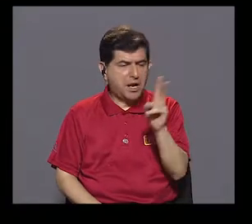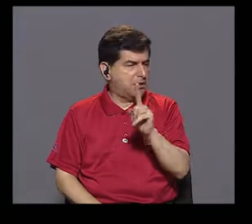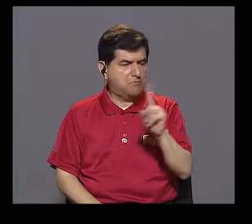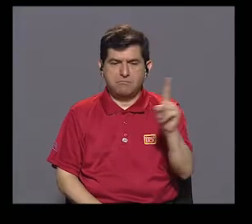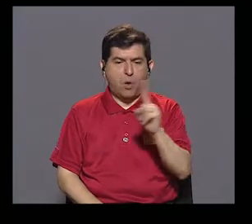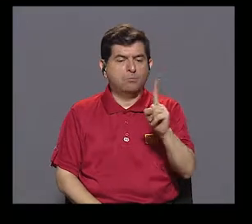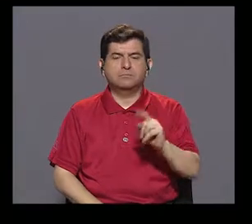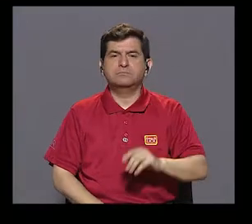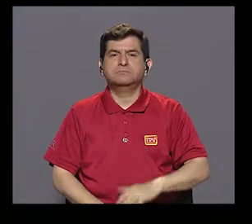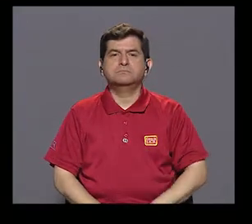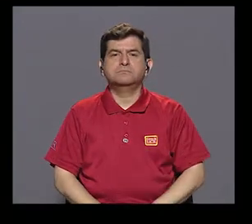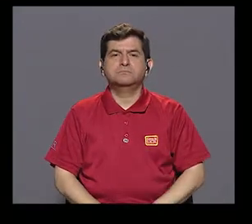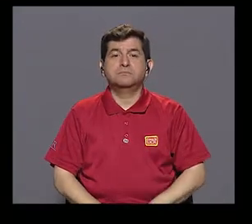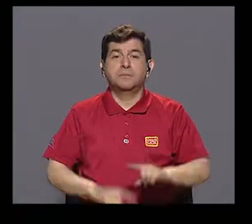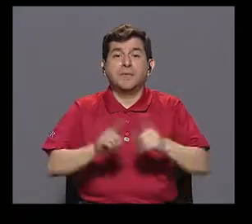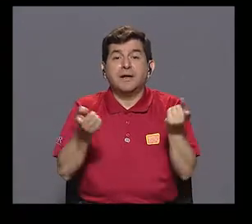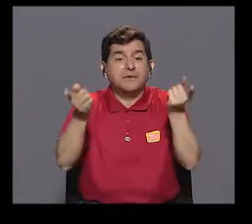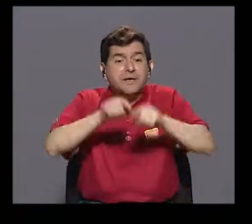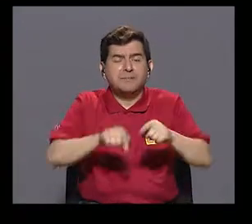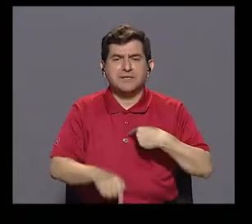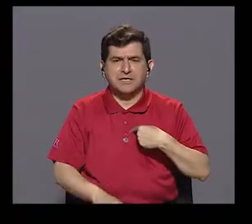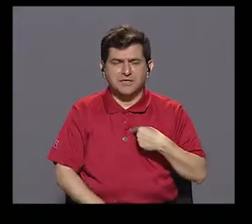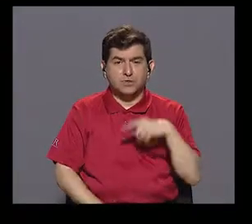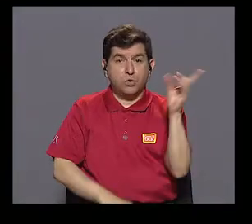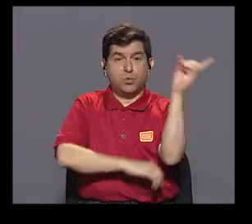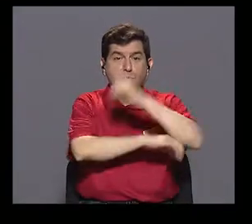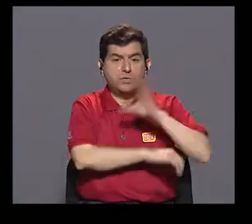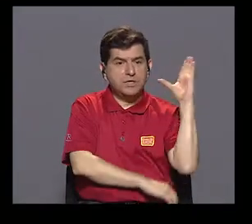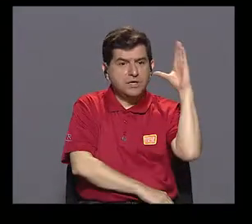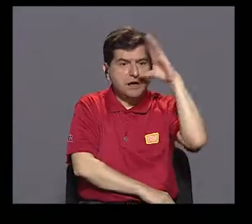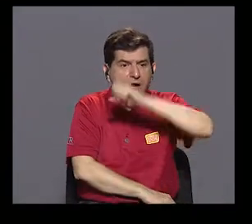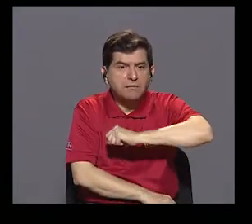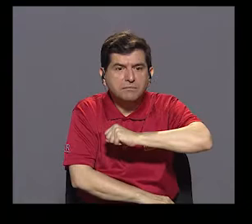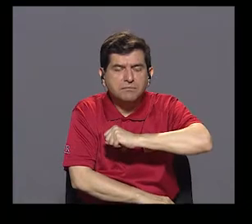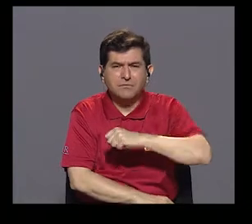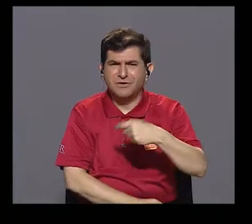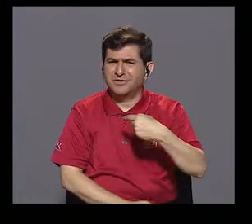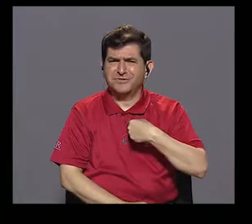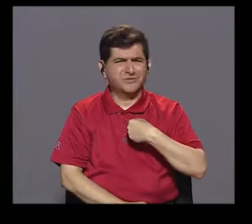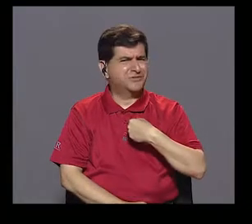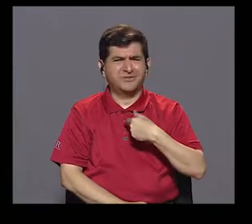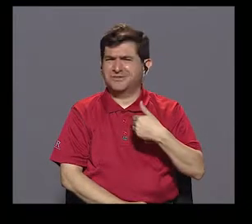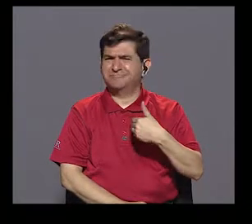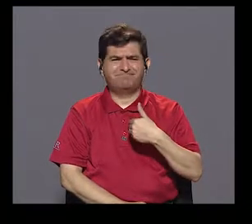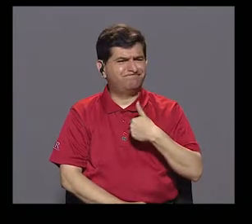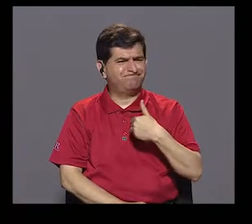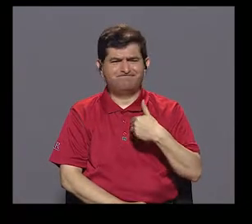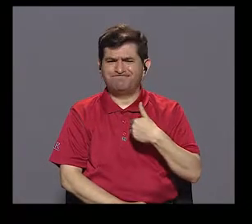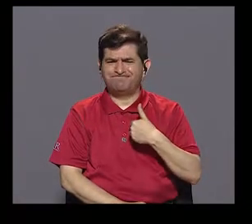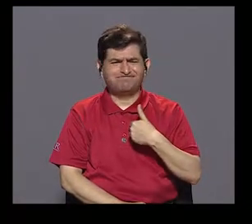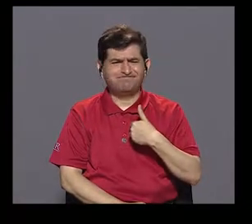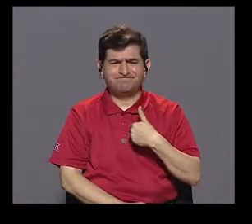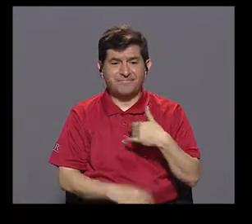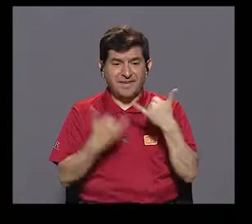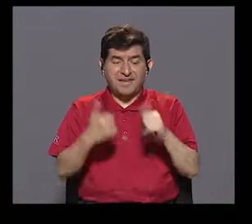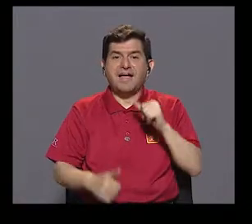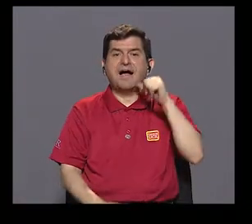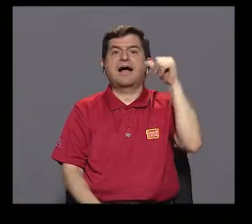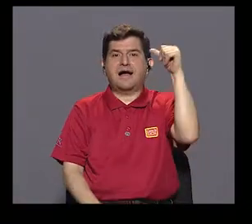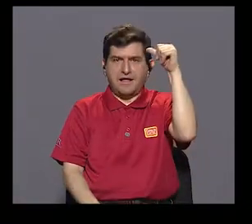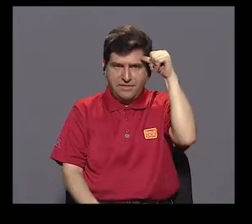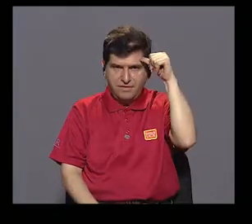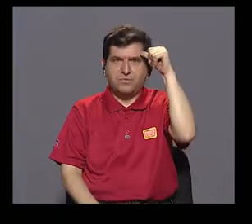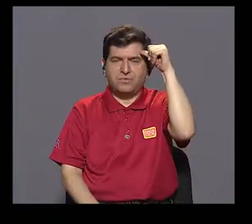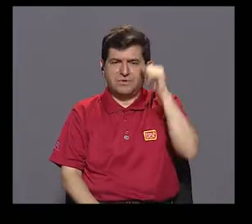o eso, no. Lo que sucede es que un día me di cuenta de que yo no había tenido, sino ya muy